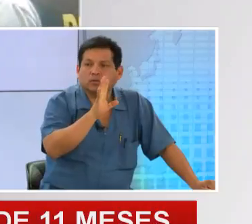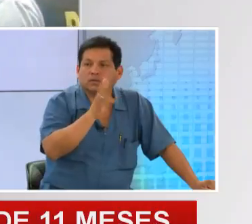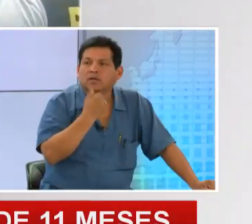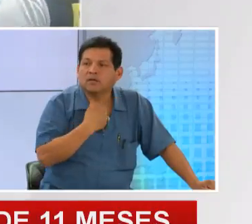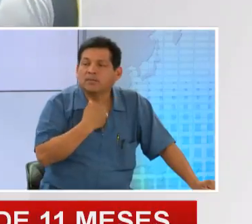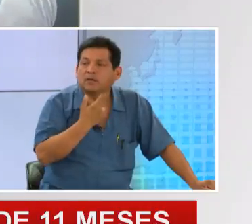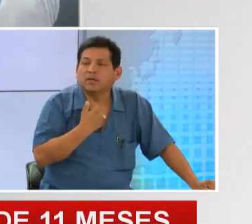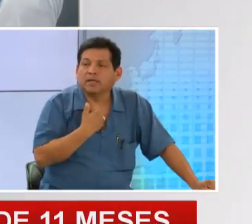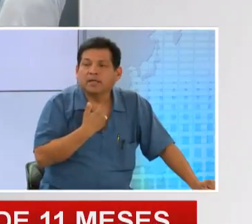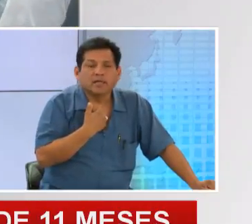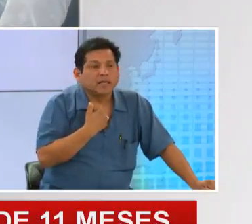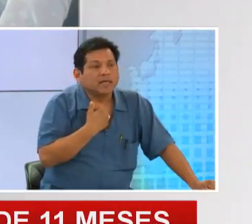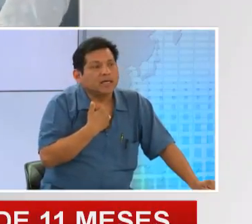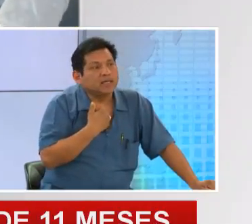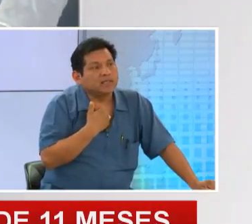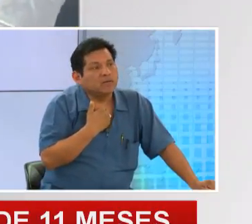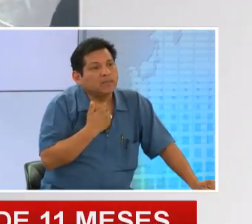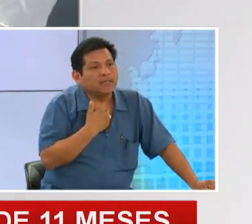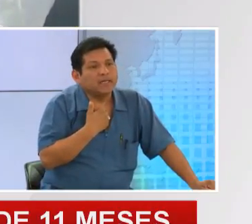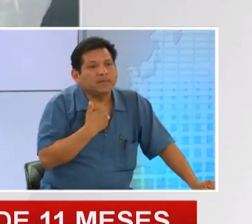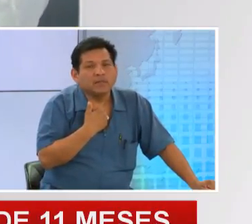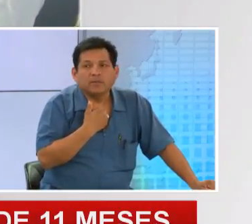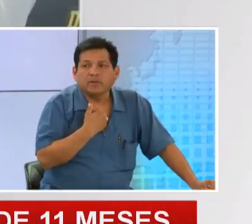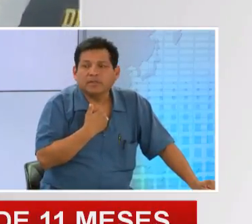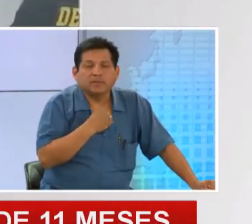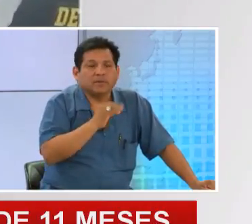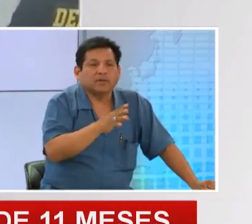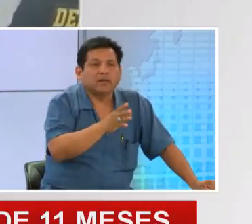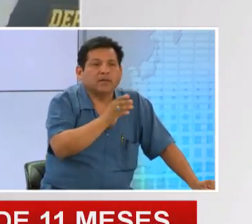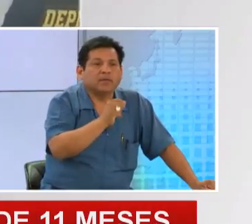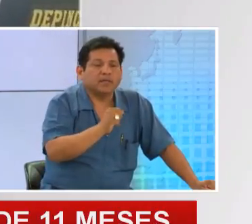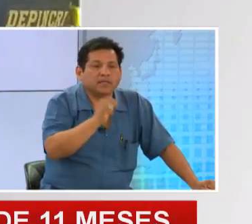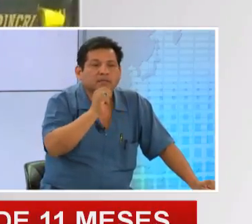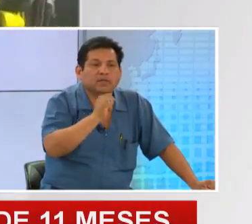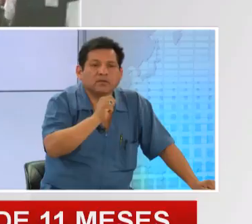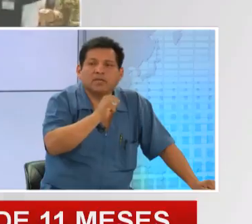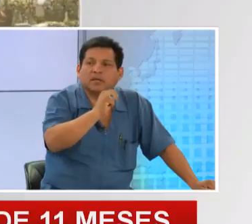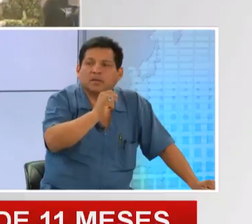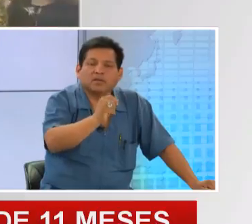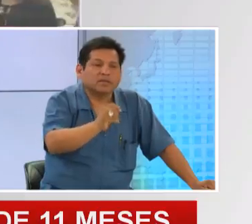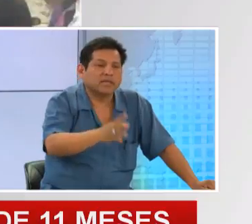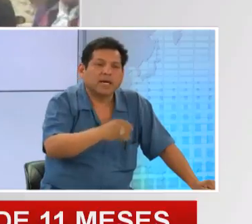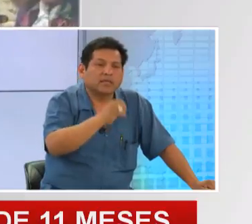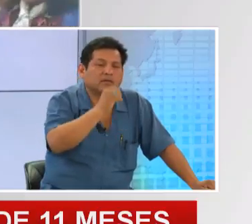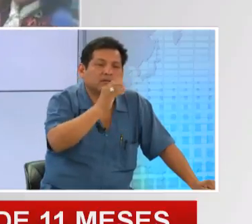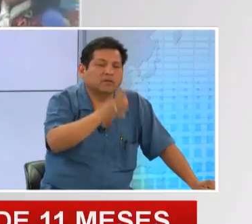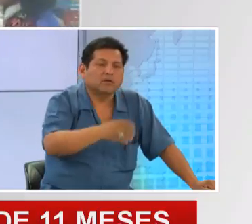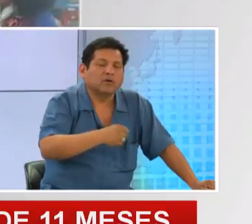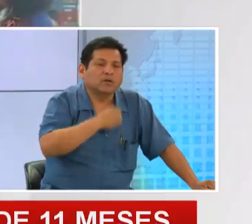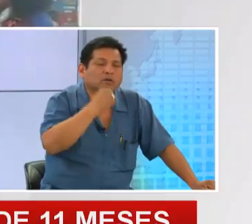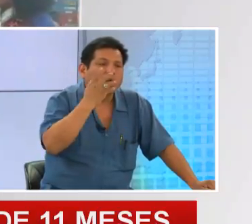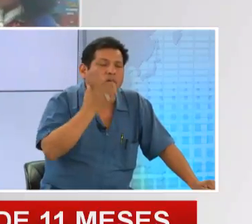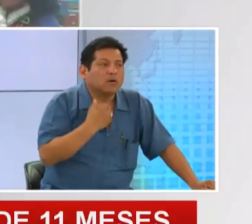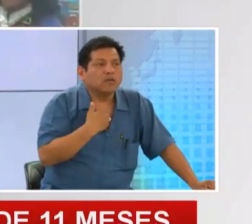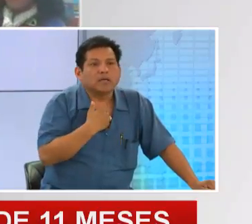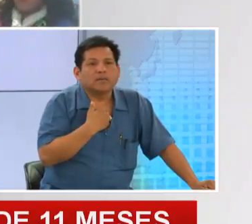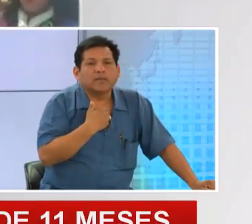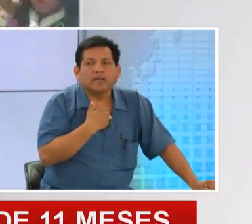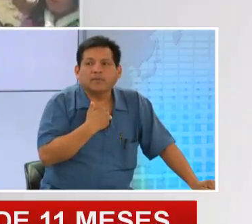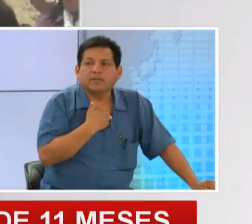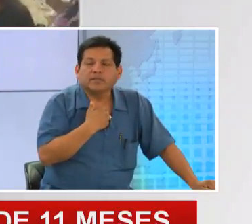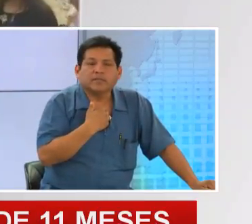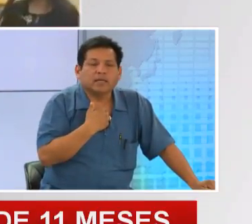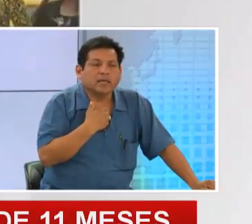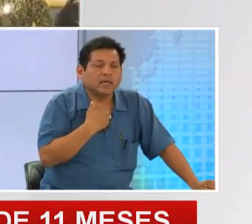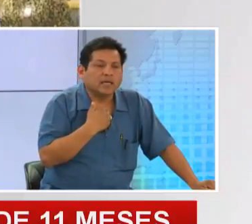lapsus. O sea, el perdón que en salud mental de repente puede decir es perdonable porque este señor ha tenido un tratamiento psiquiátrico, psicológico, o de